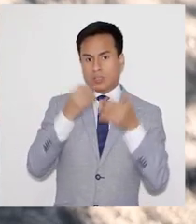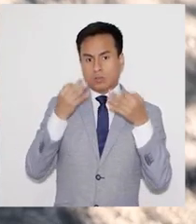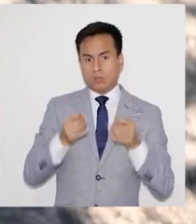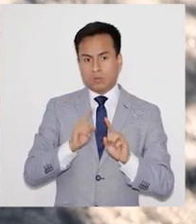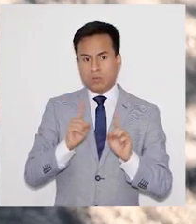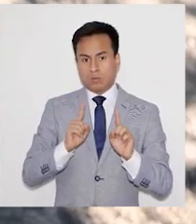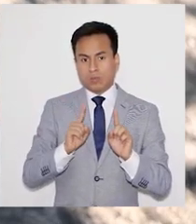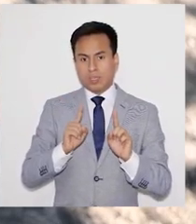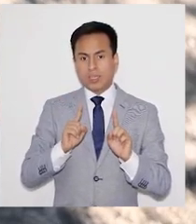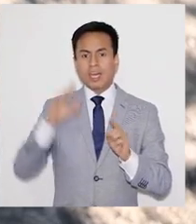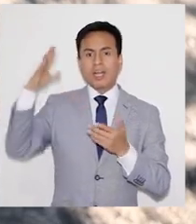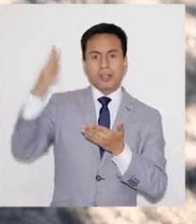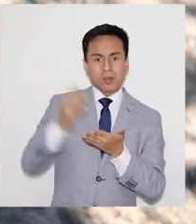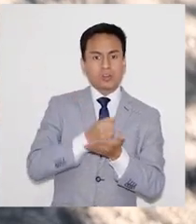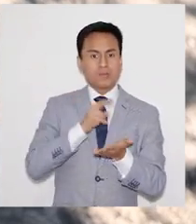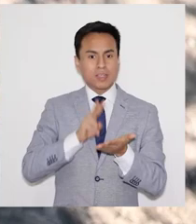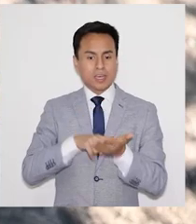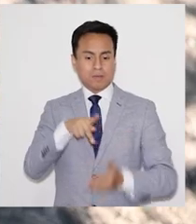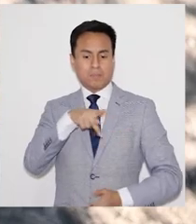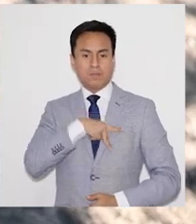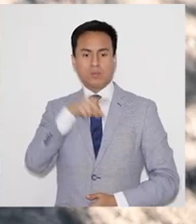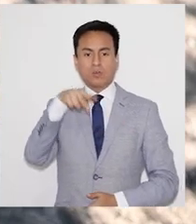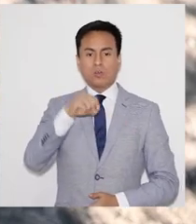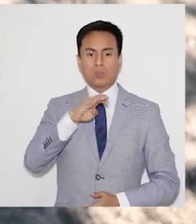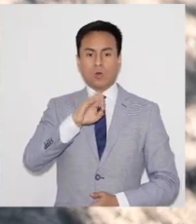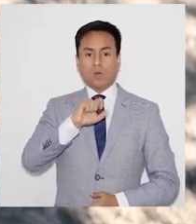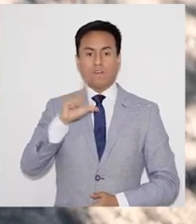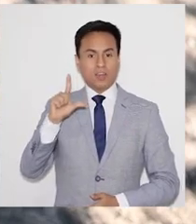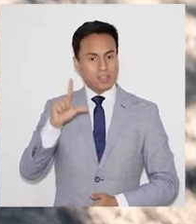digamos, de este logro que llevó al premio Nobel.